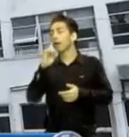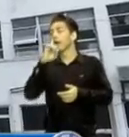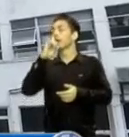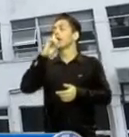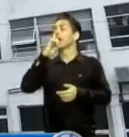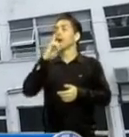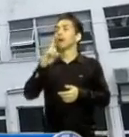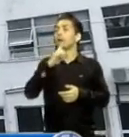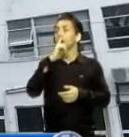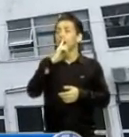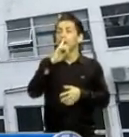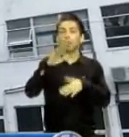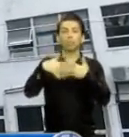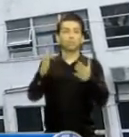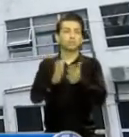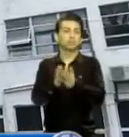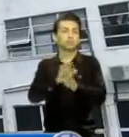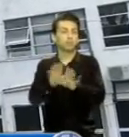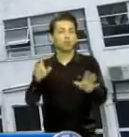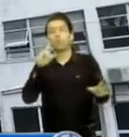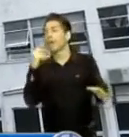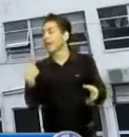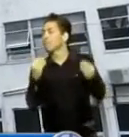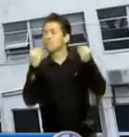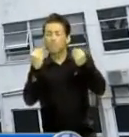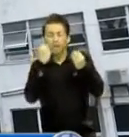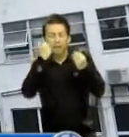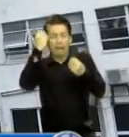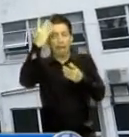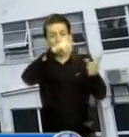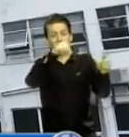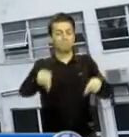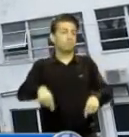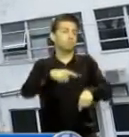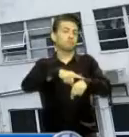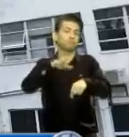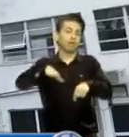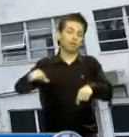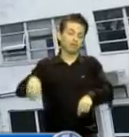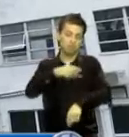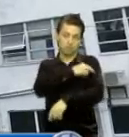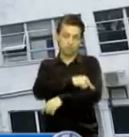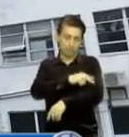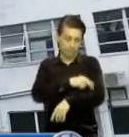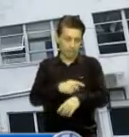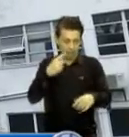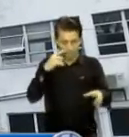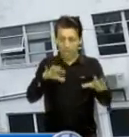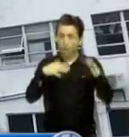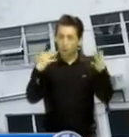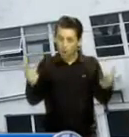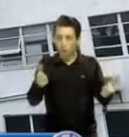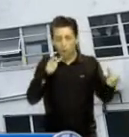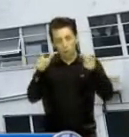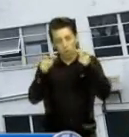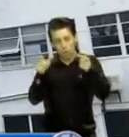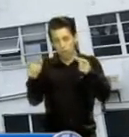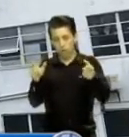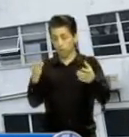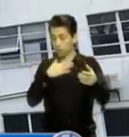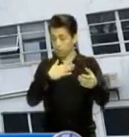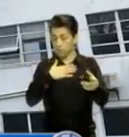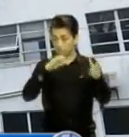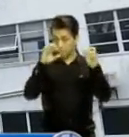Entonces debemos tomar medidas drásticas en el país, debemos... Como persona individual, debo